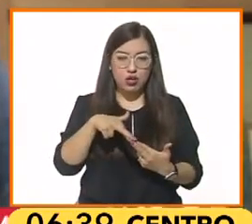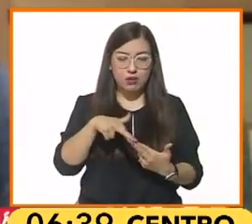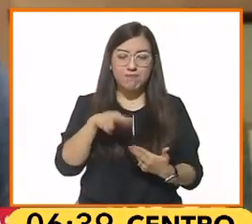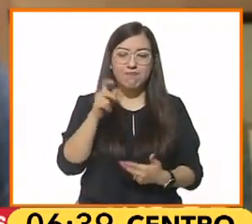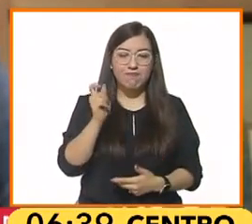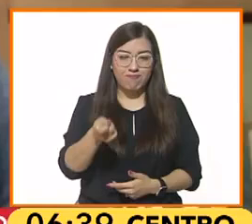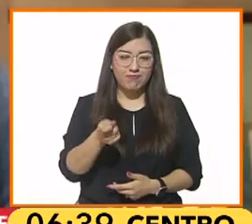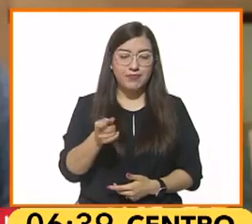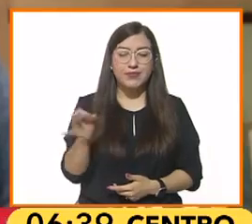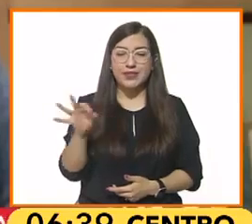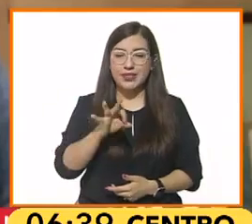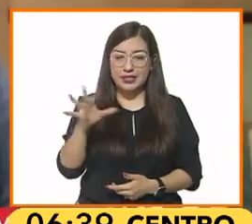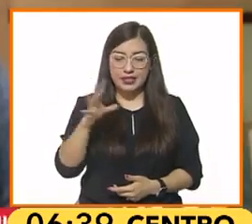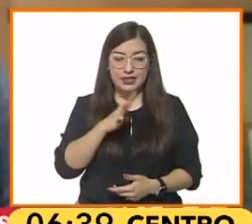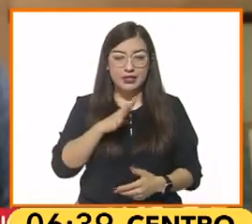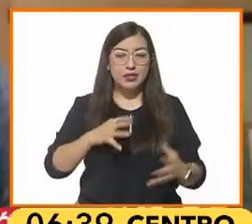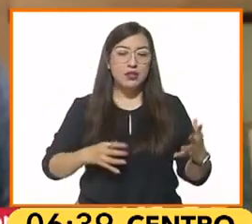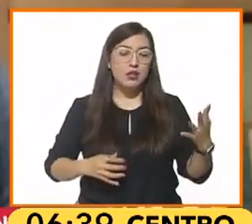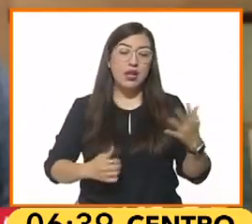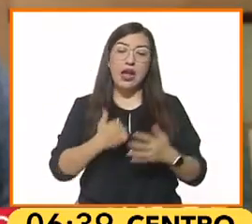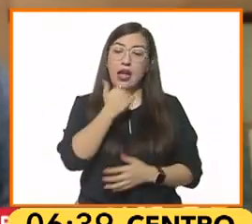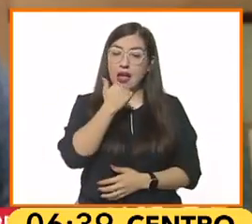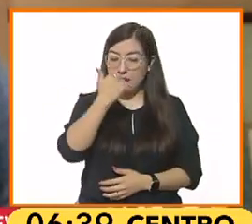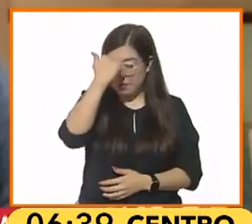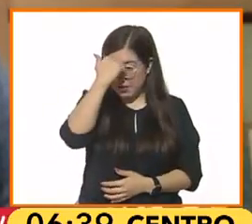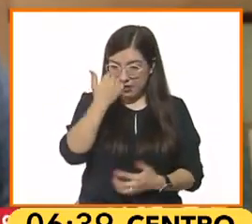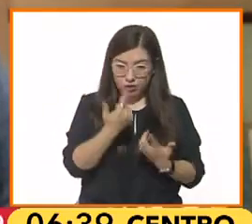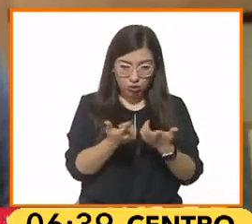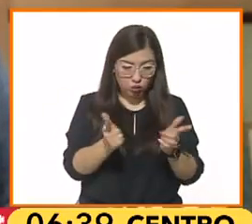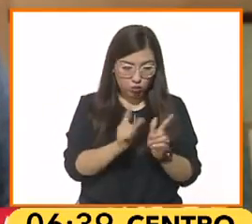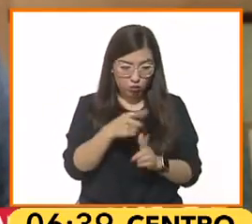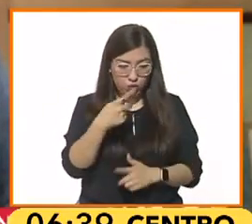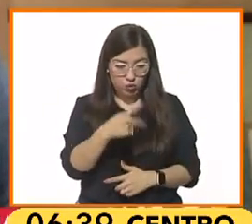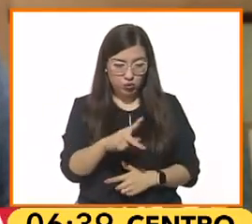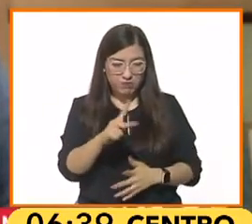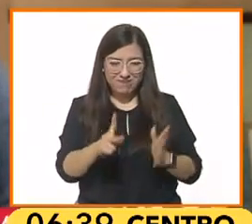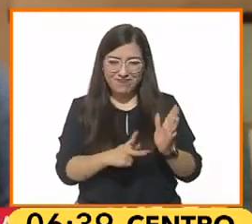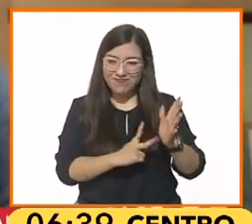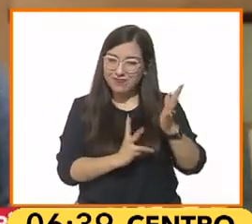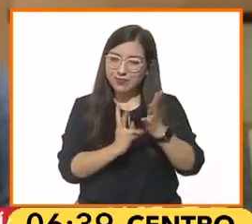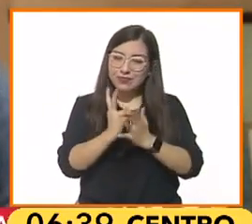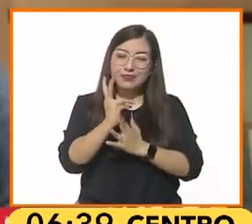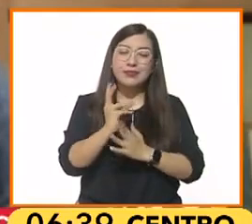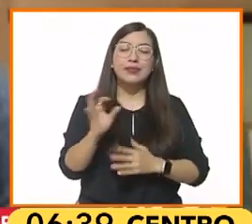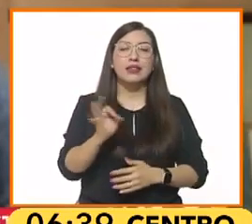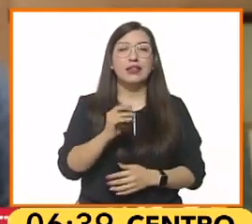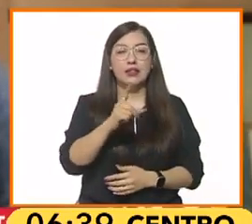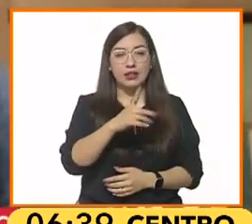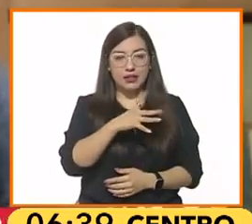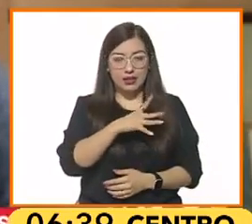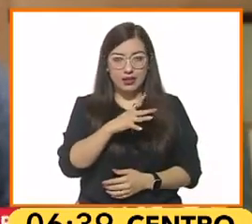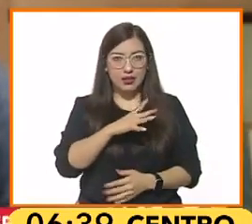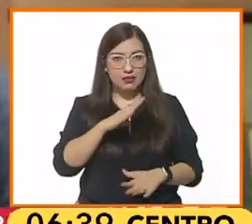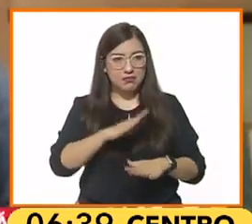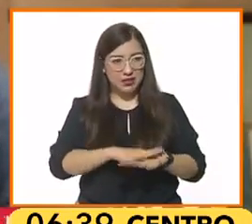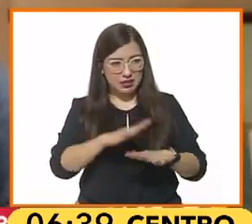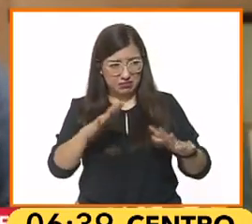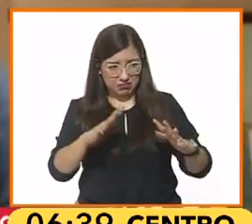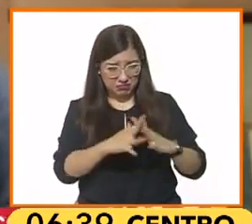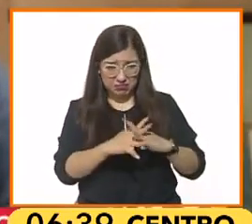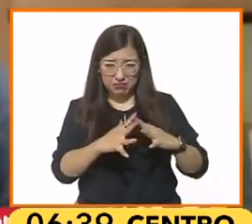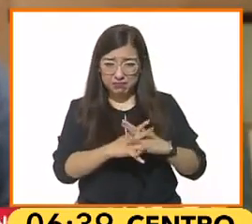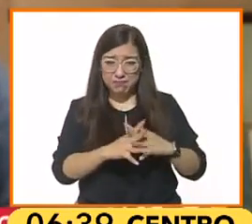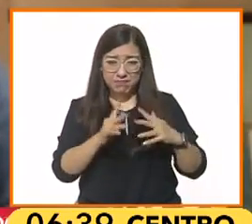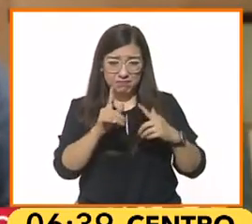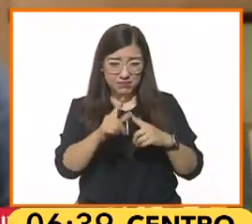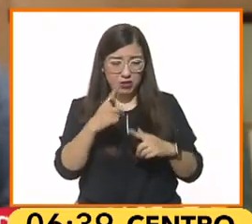una radicalización del movimiento Hamás, de que mientras haya túneles y mientras haya combatientes de